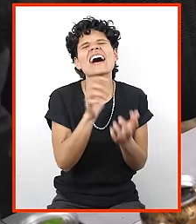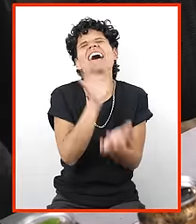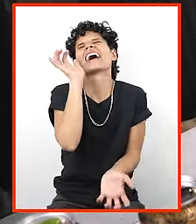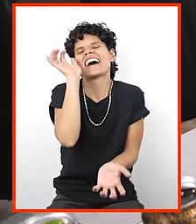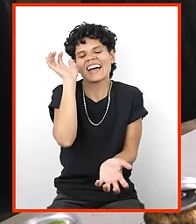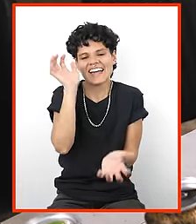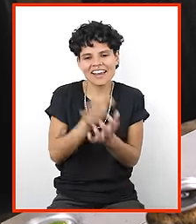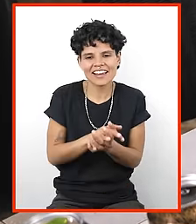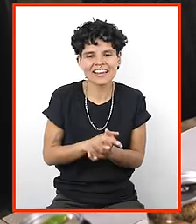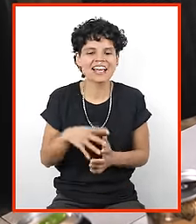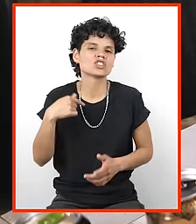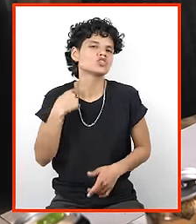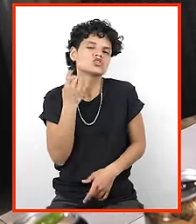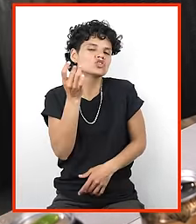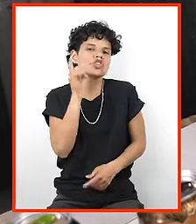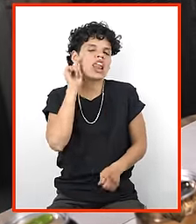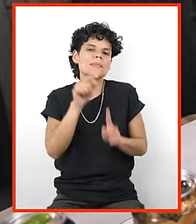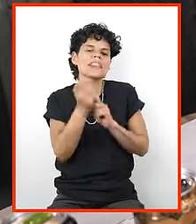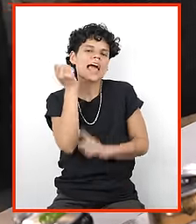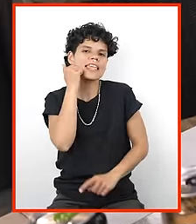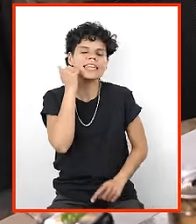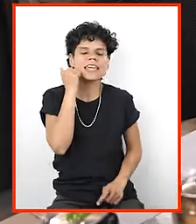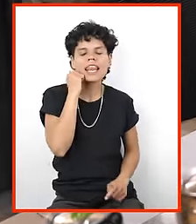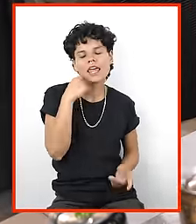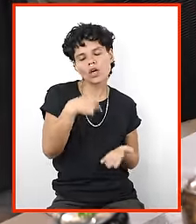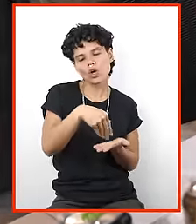Yo solo pinto en acrílico.